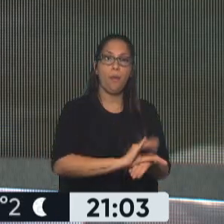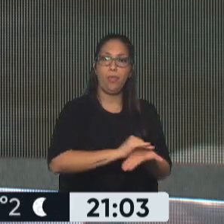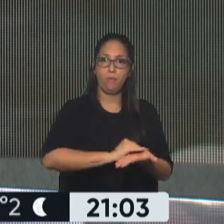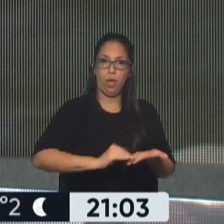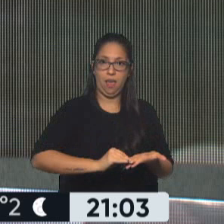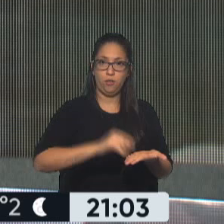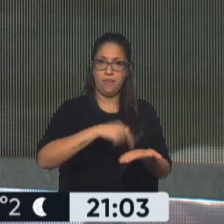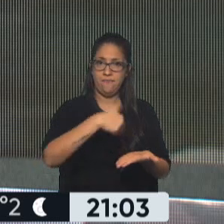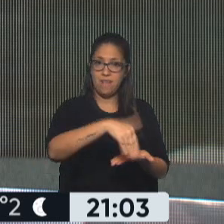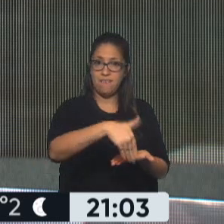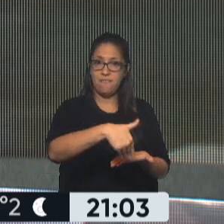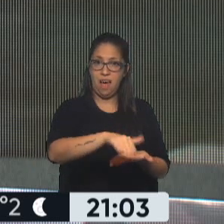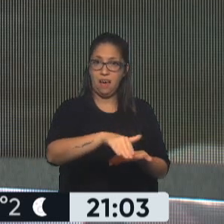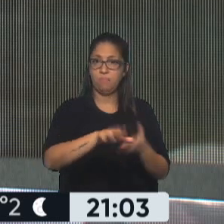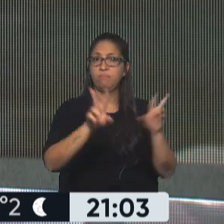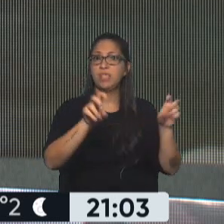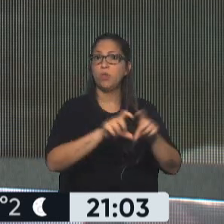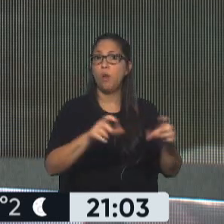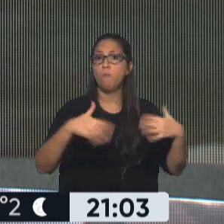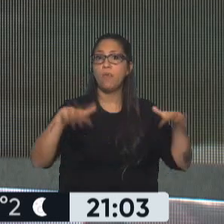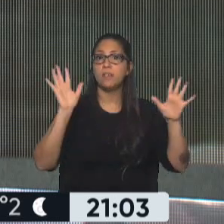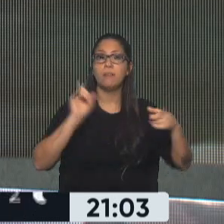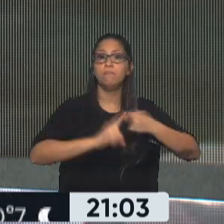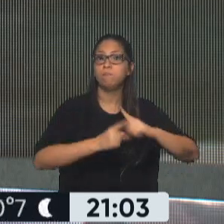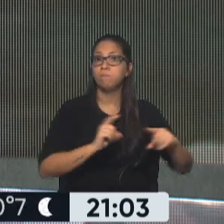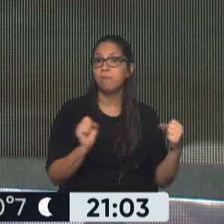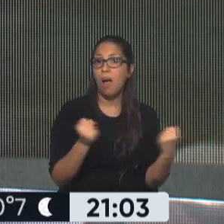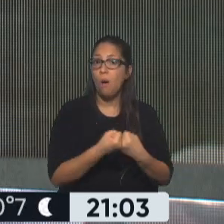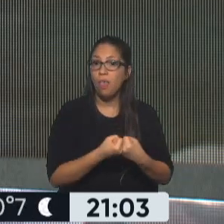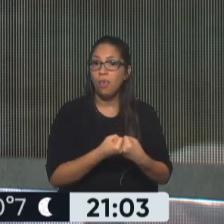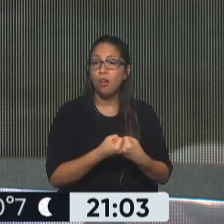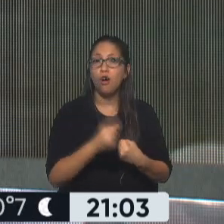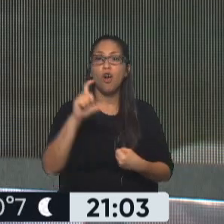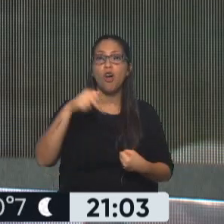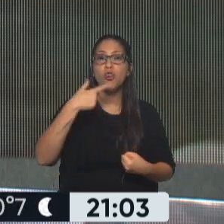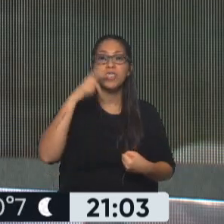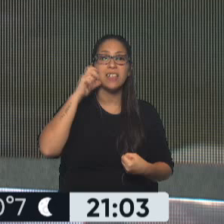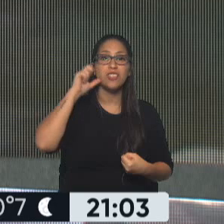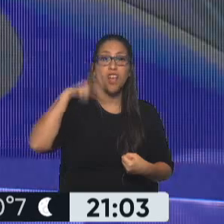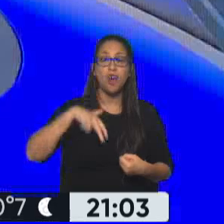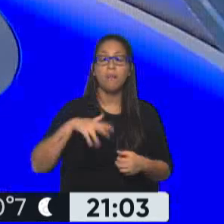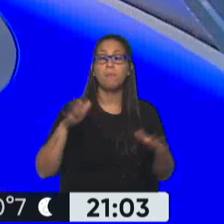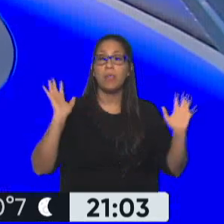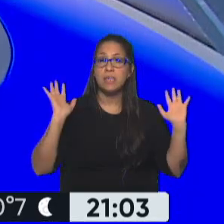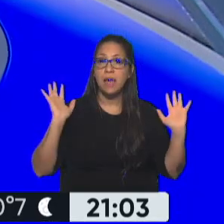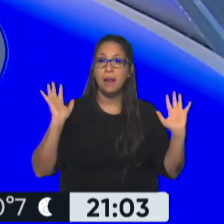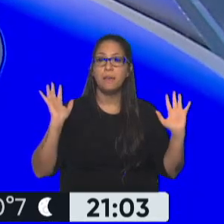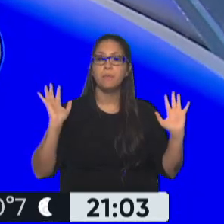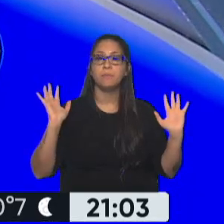está por venir, ¿el título podría ser concesiones? Es un buen título, y yo creo que es parte de